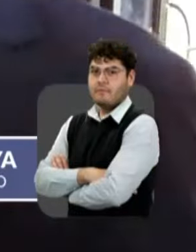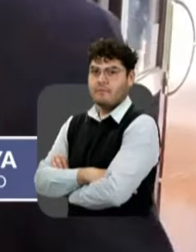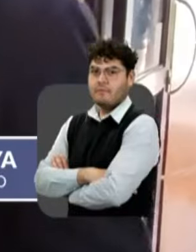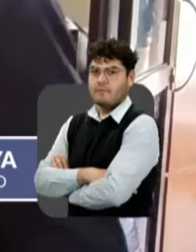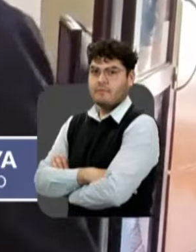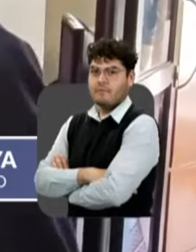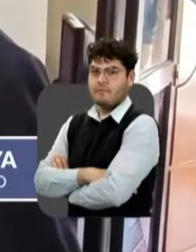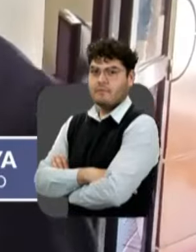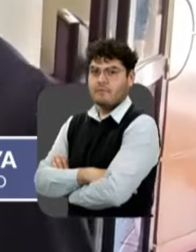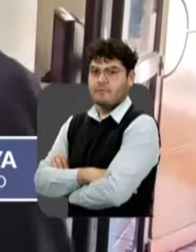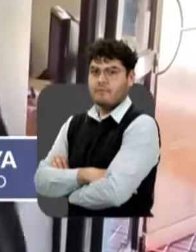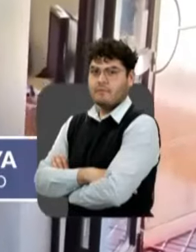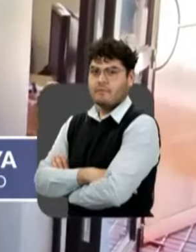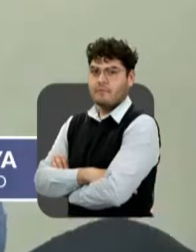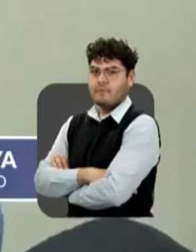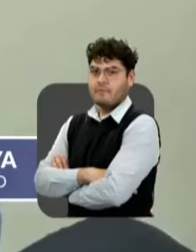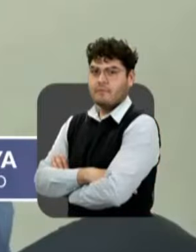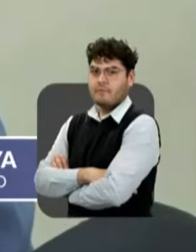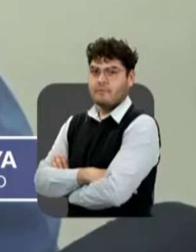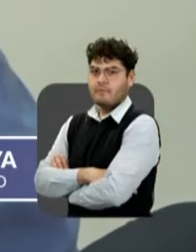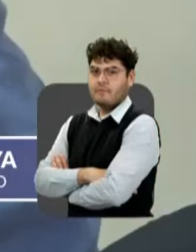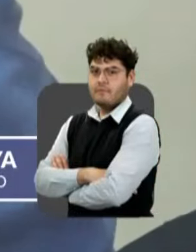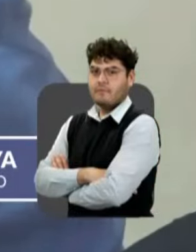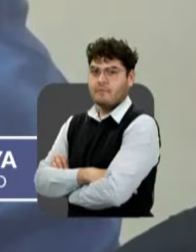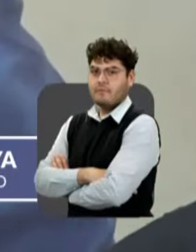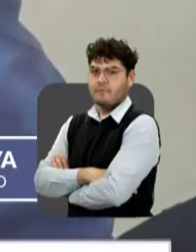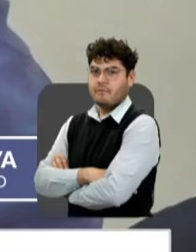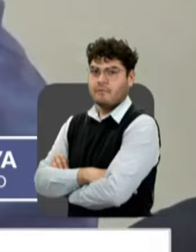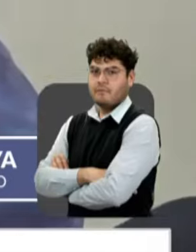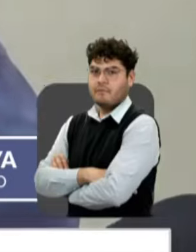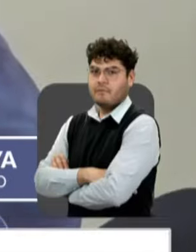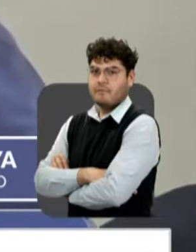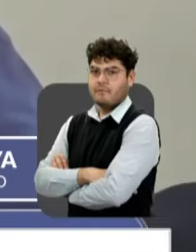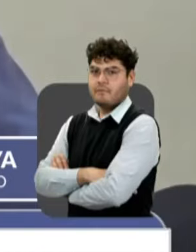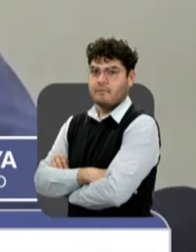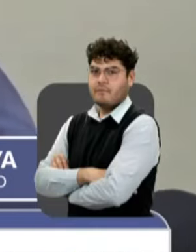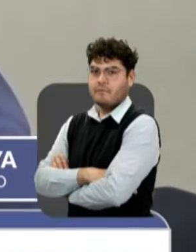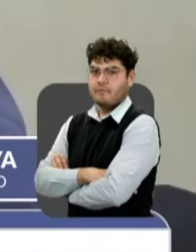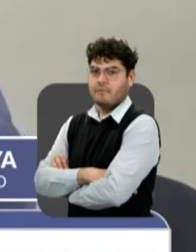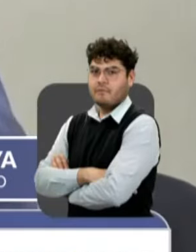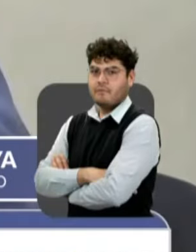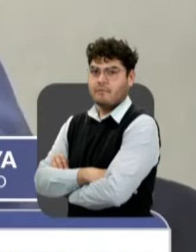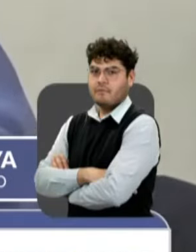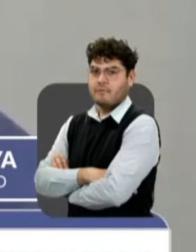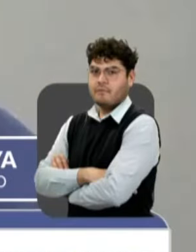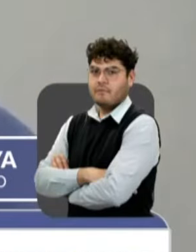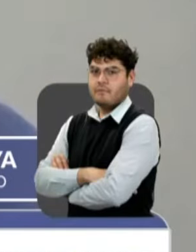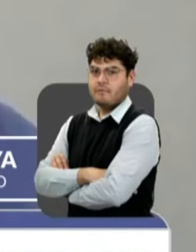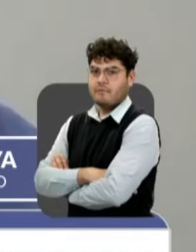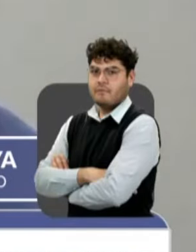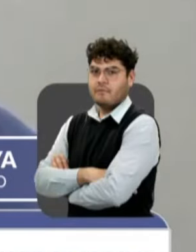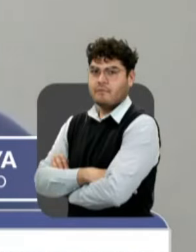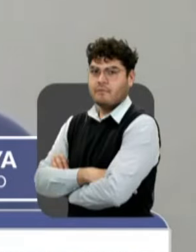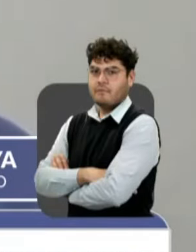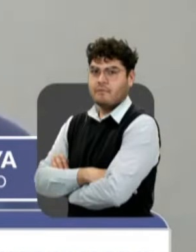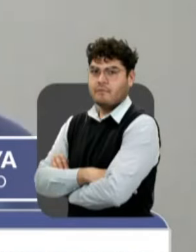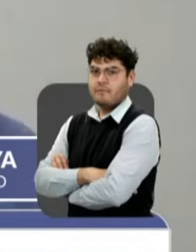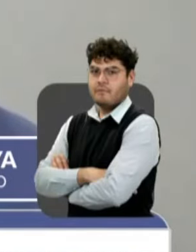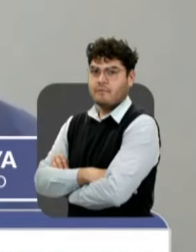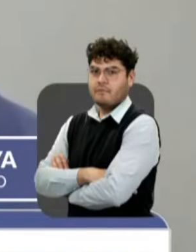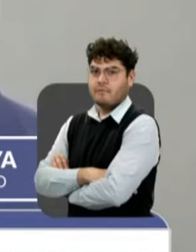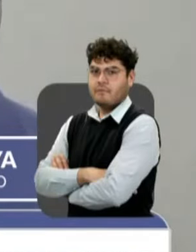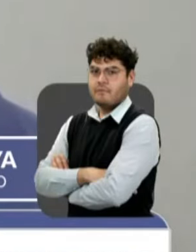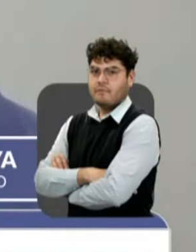la defensa de Eduardo macaya centili que presentó una apelación a la revisión de medidas cautelares que se dio en el tribunal de juici oral lo penal